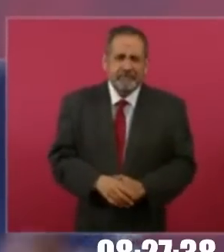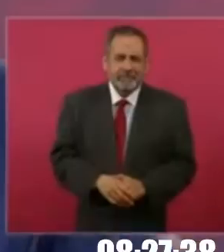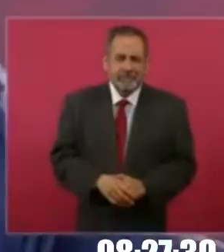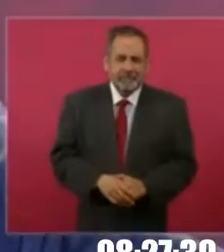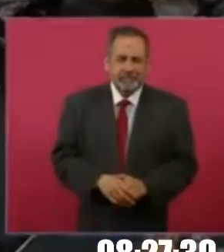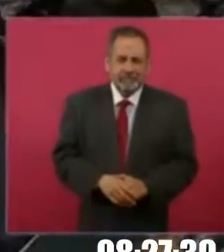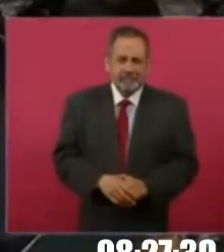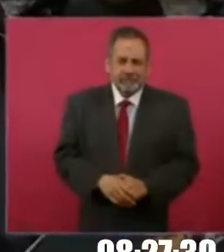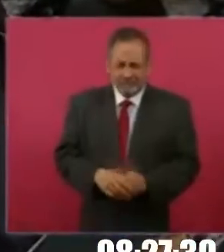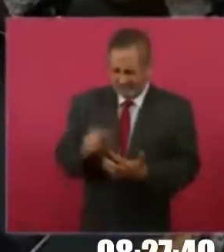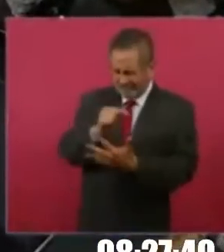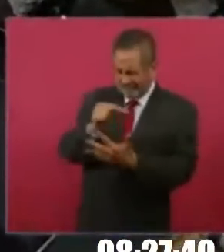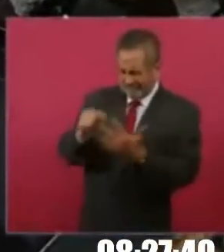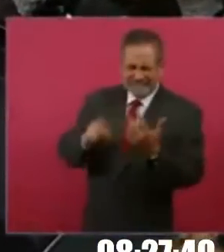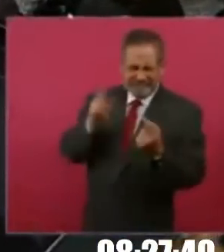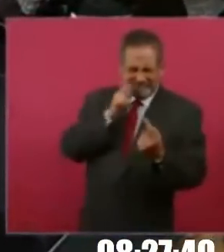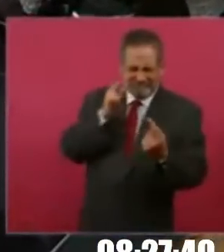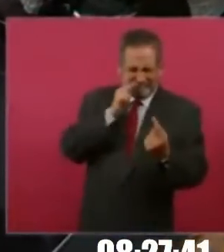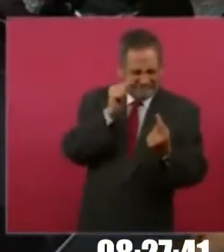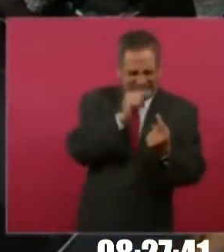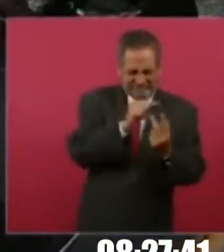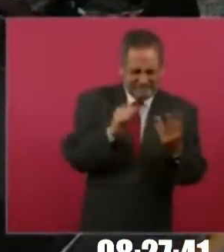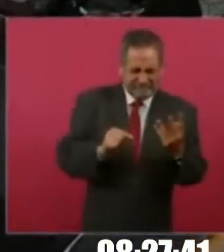bis con todos los elementos